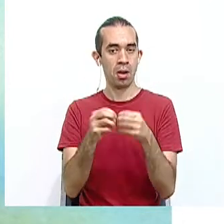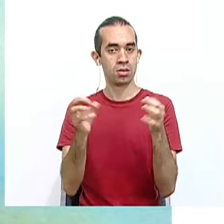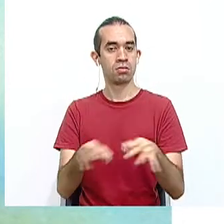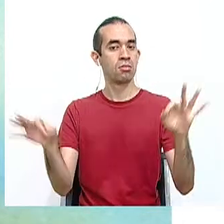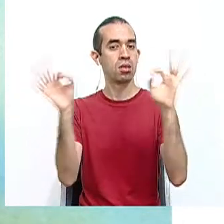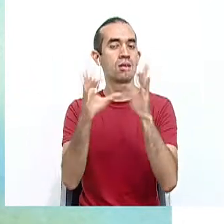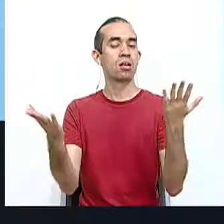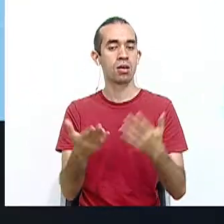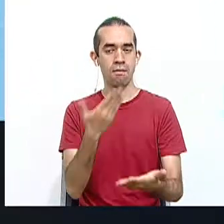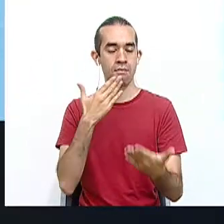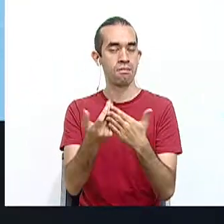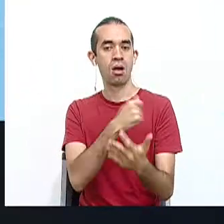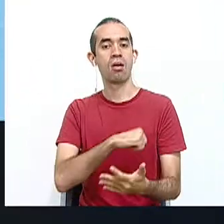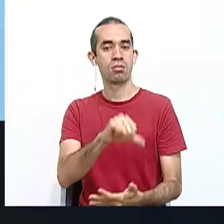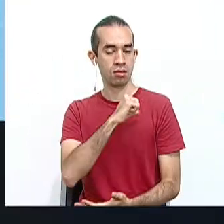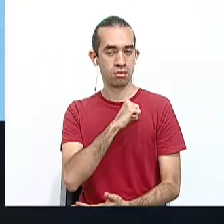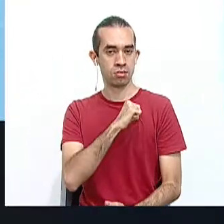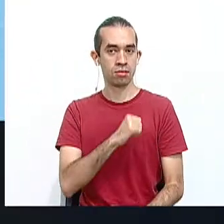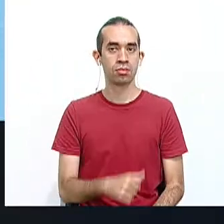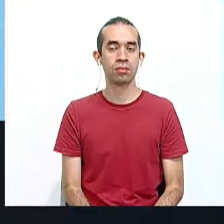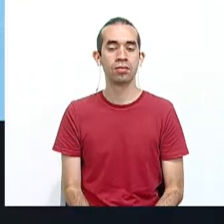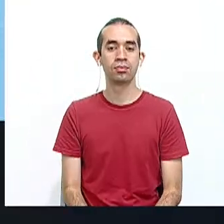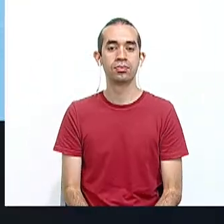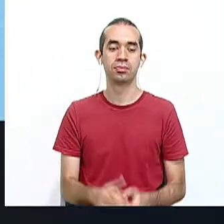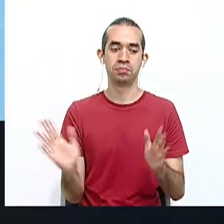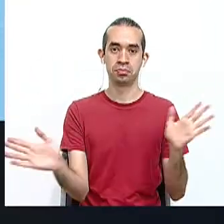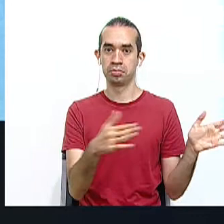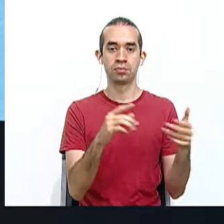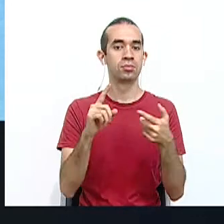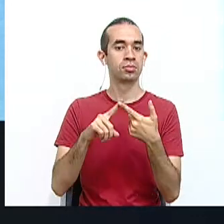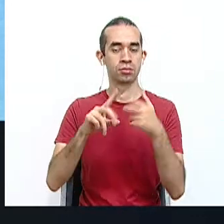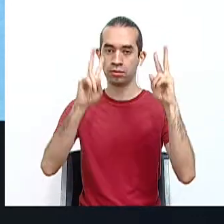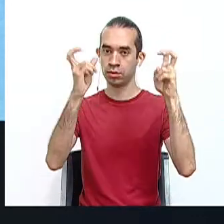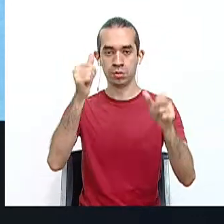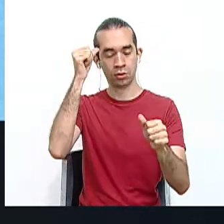muy buena actitud. En Recordando lo Aprendido,